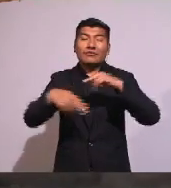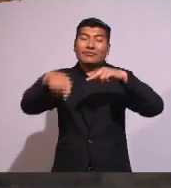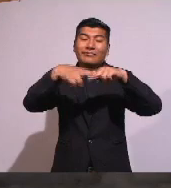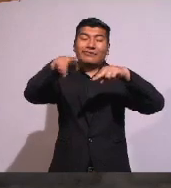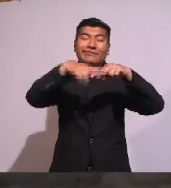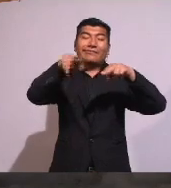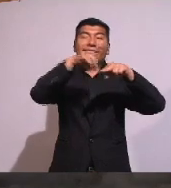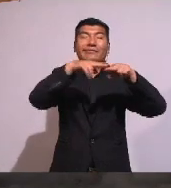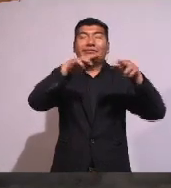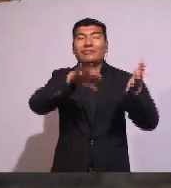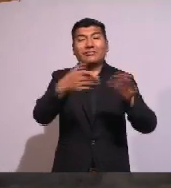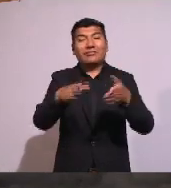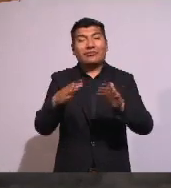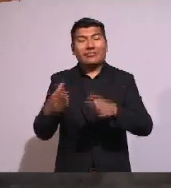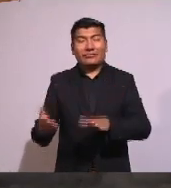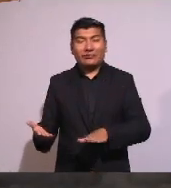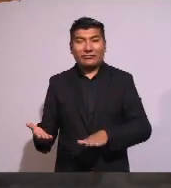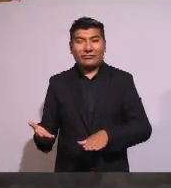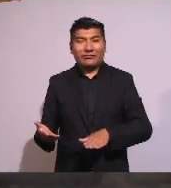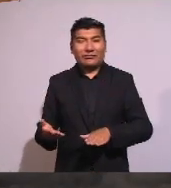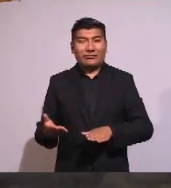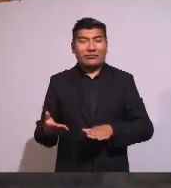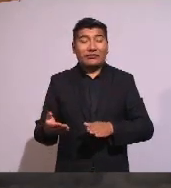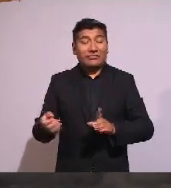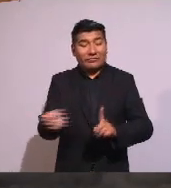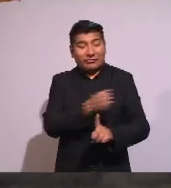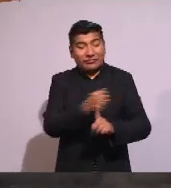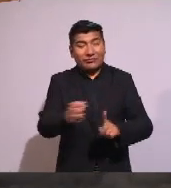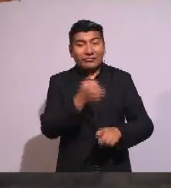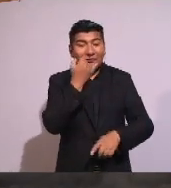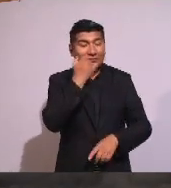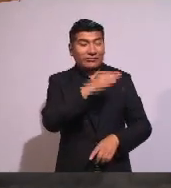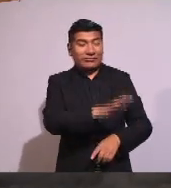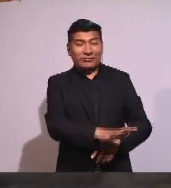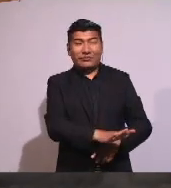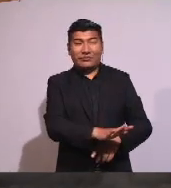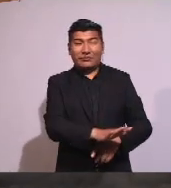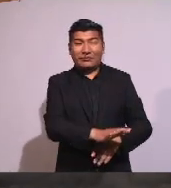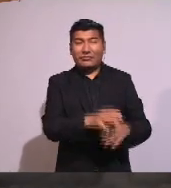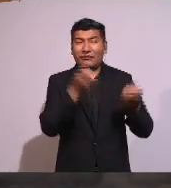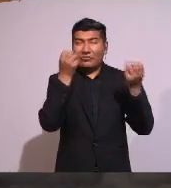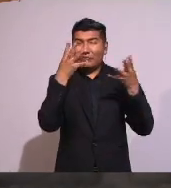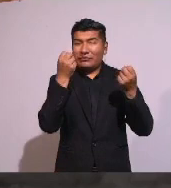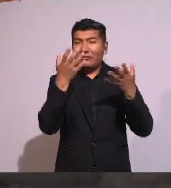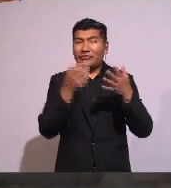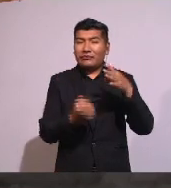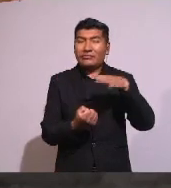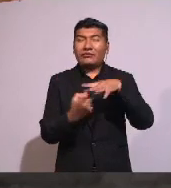terriblemente. La violencia sobre menores es una plaga de nuestra sociedad.